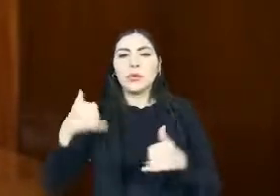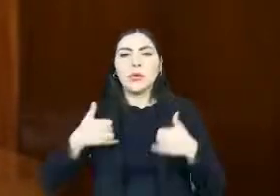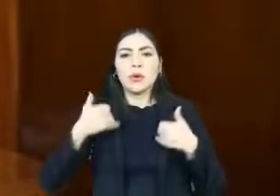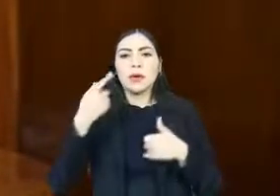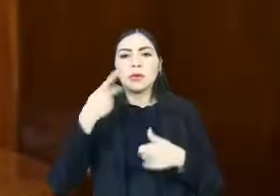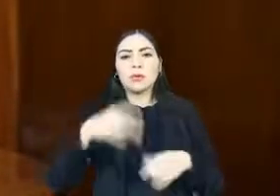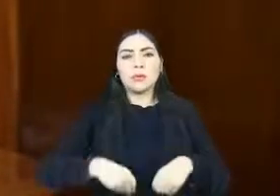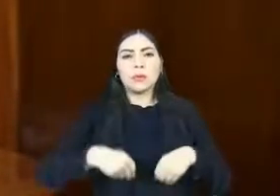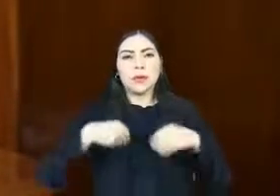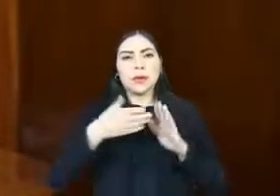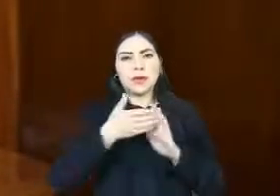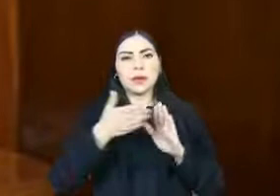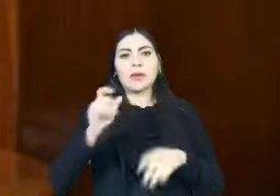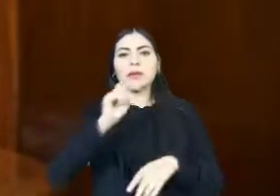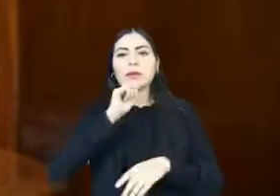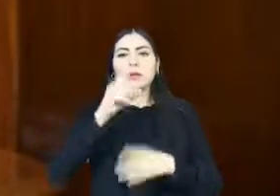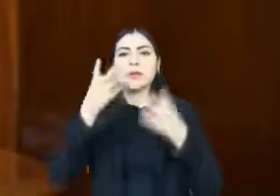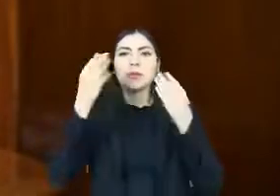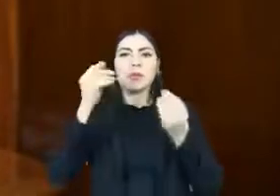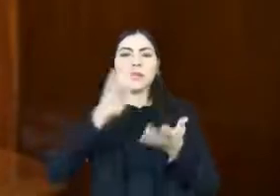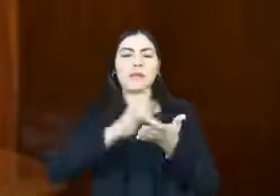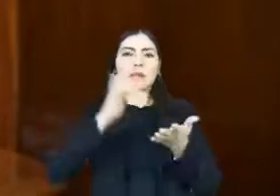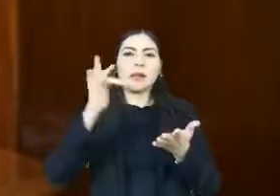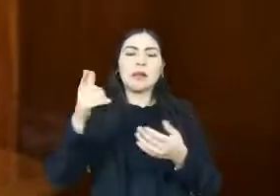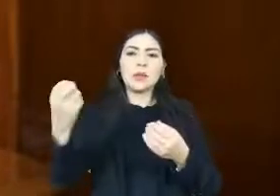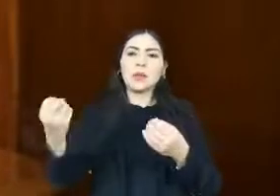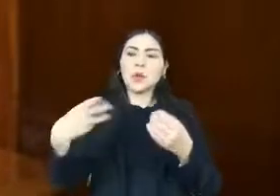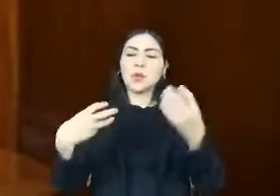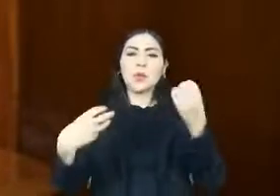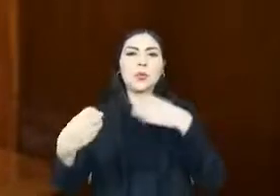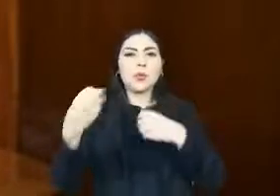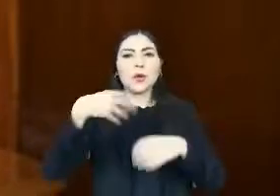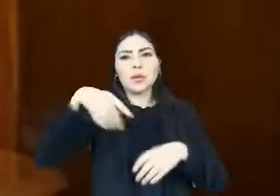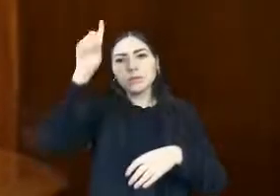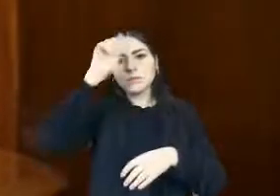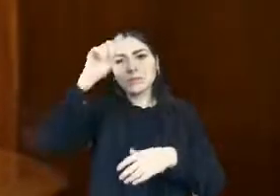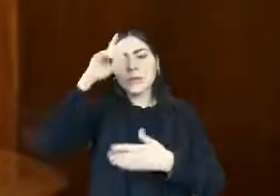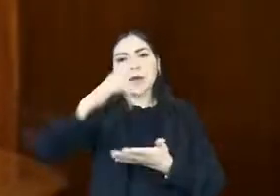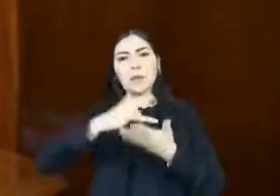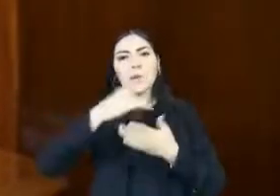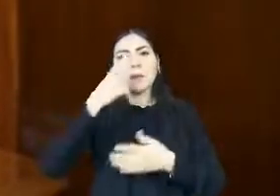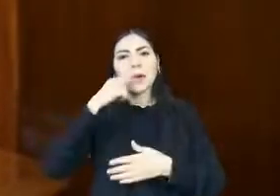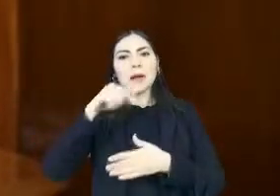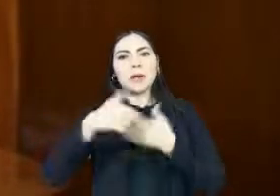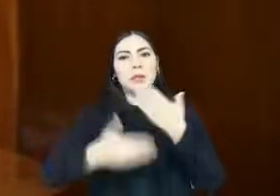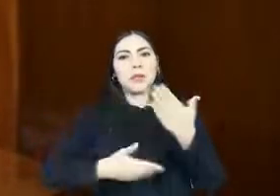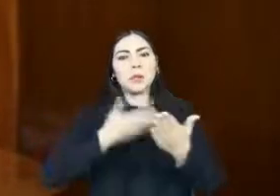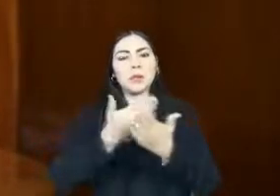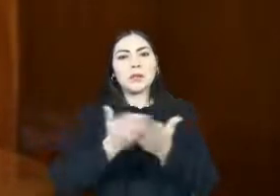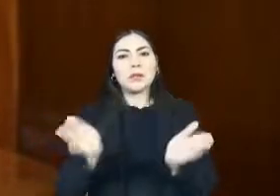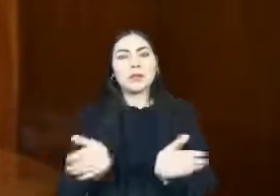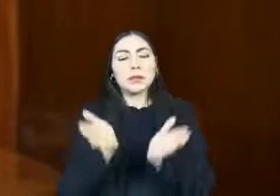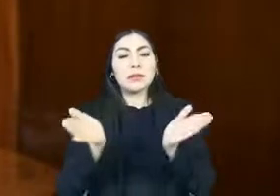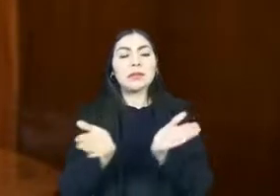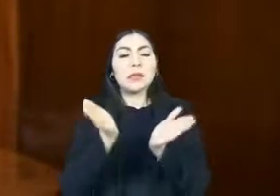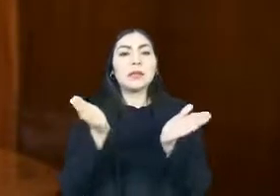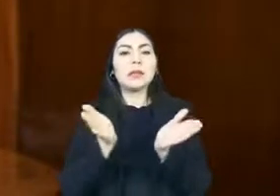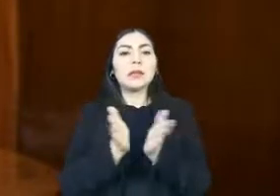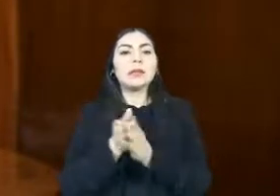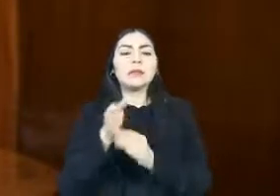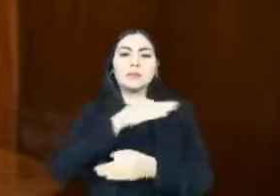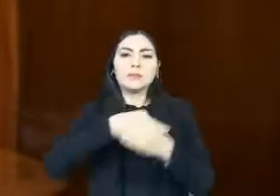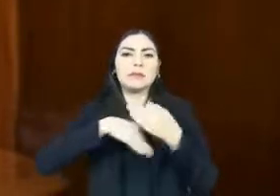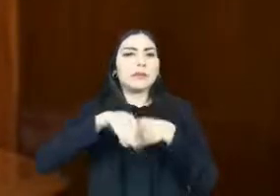agradezco también pues todas sus sugerencias y apoyos para impulsar esta iniciativa y con y